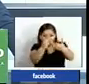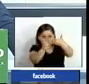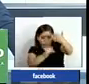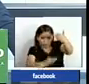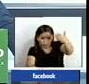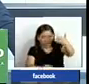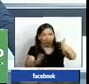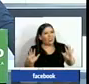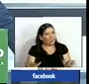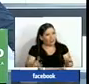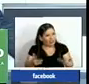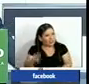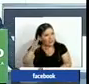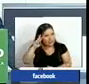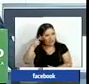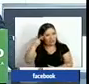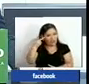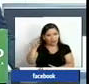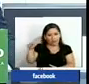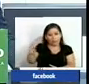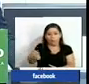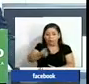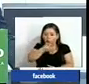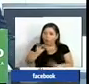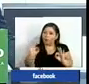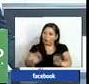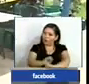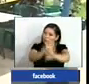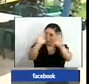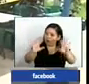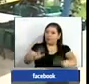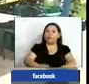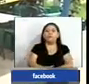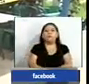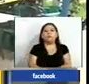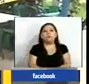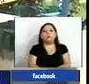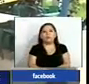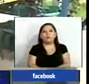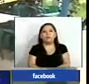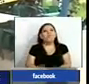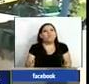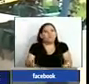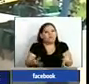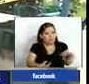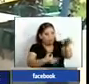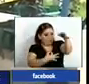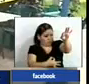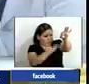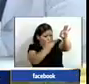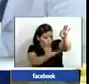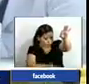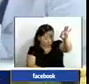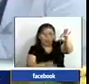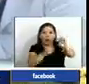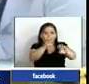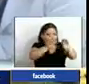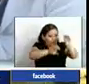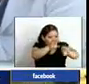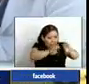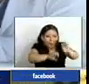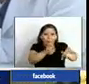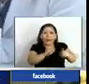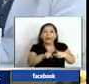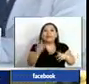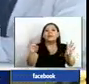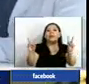para que comprendamos mejor, hemos preparado el siguiente reporte. Un subregistro de indicadores estadísticos sobre la pandemia